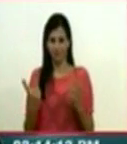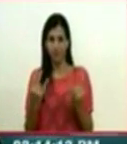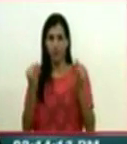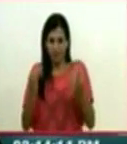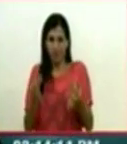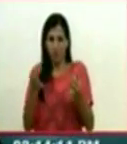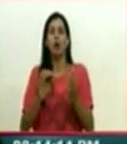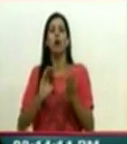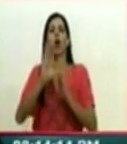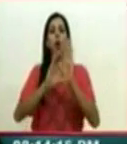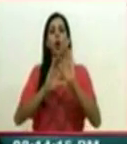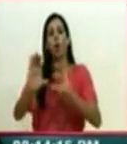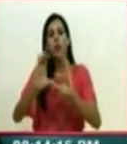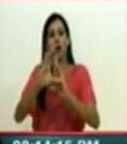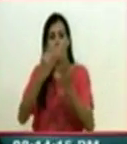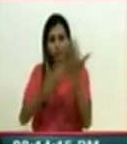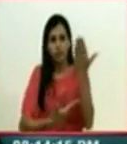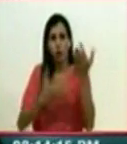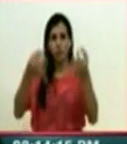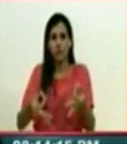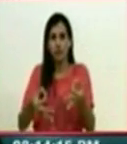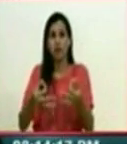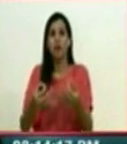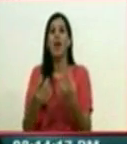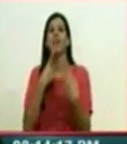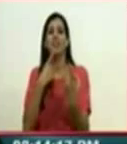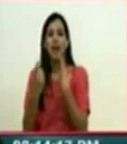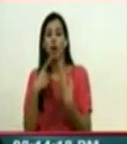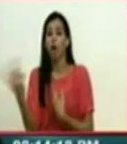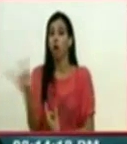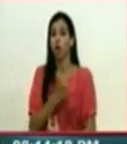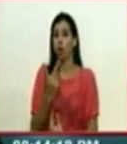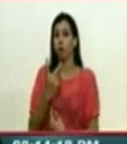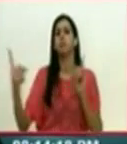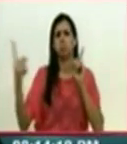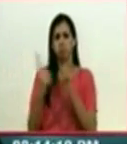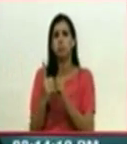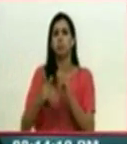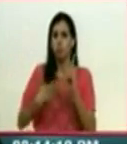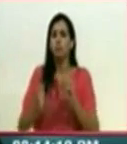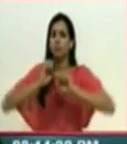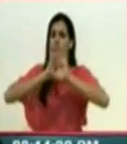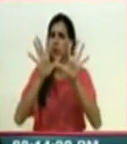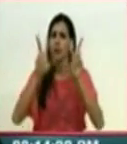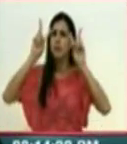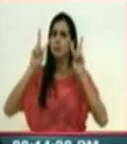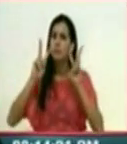oficial, ¿no? Vamos al diálogo bilateral de hermanos, franco,